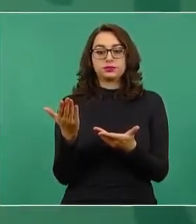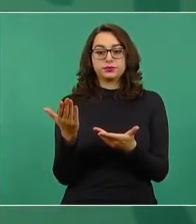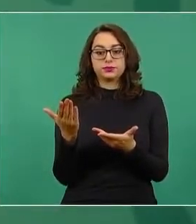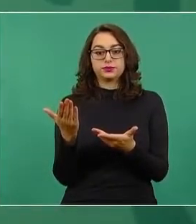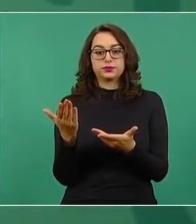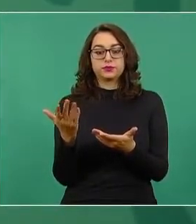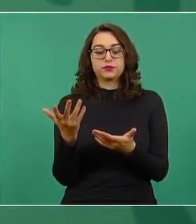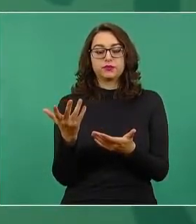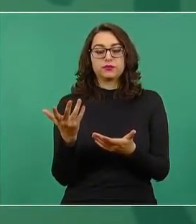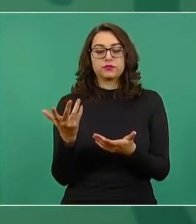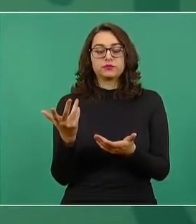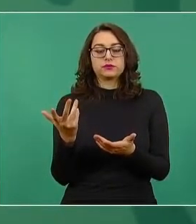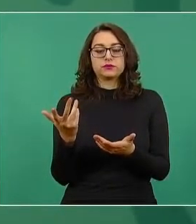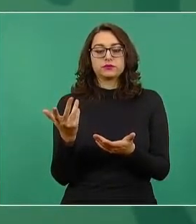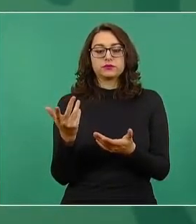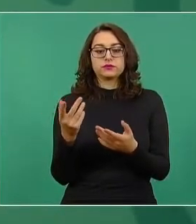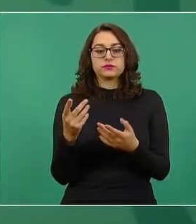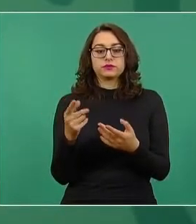agua